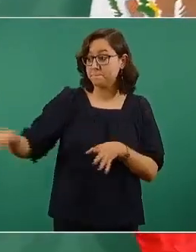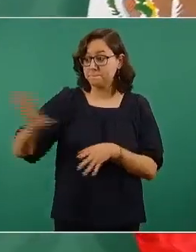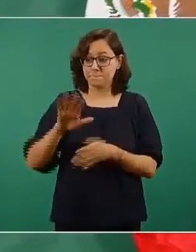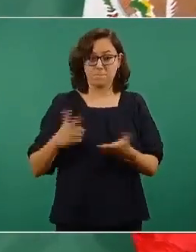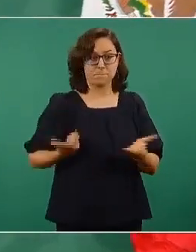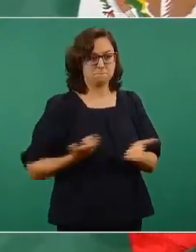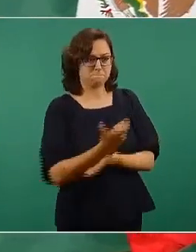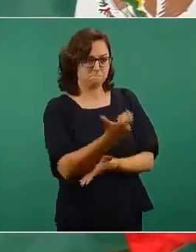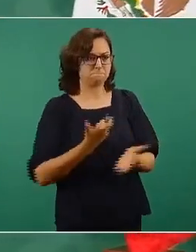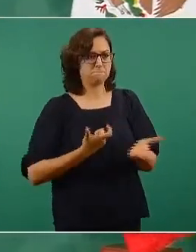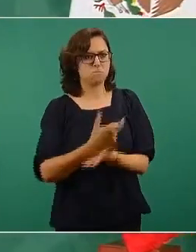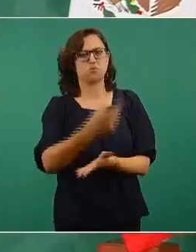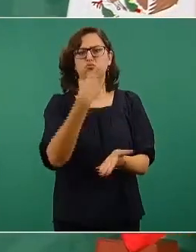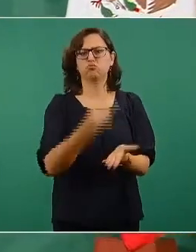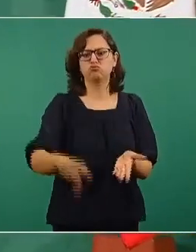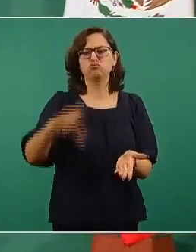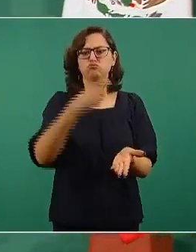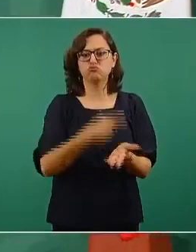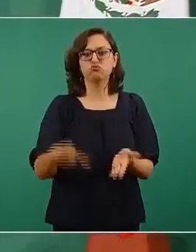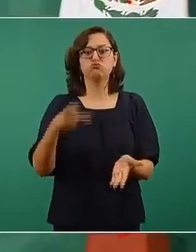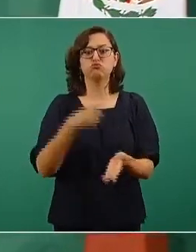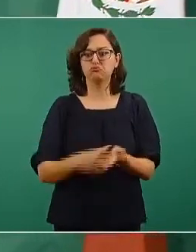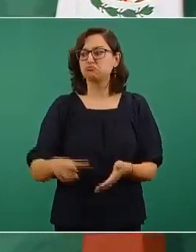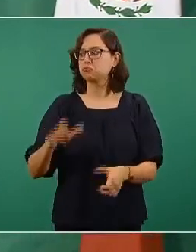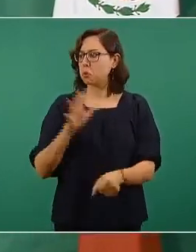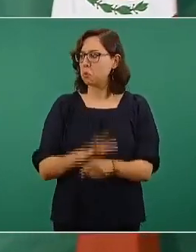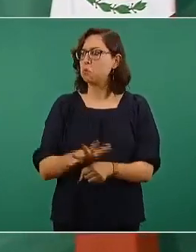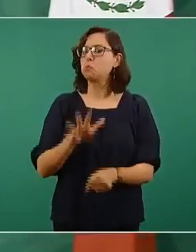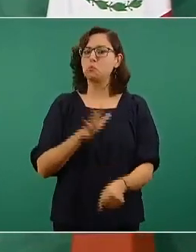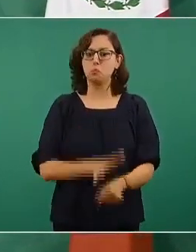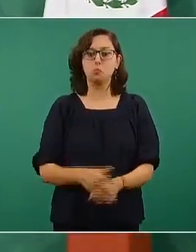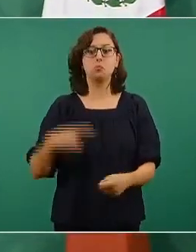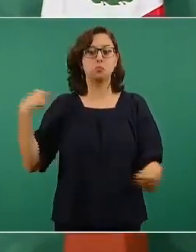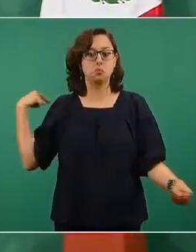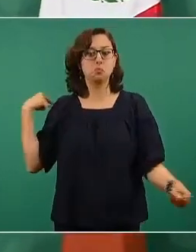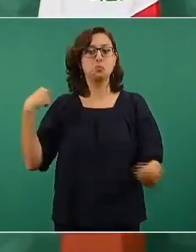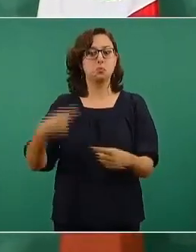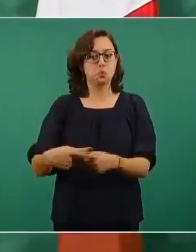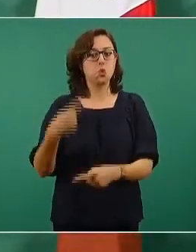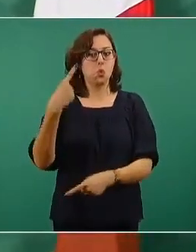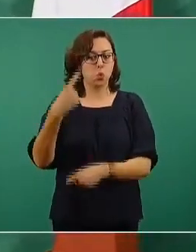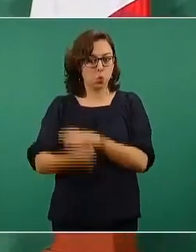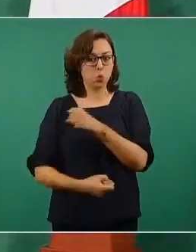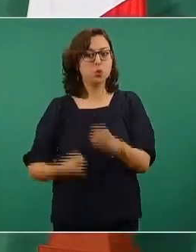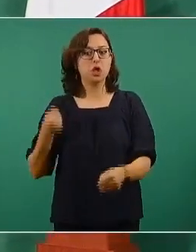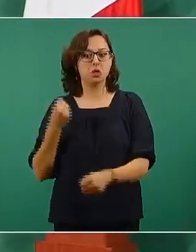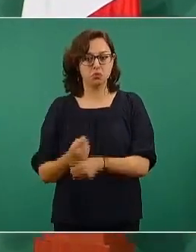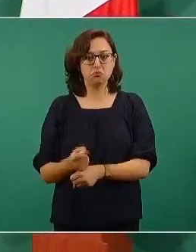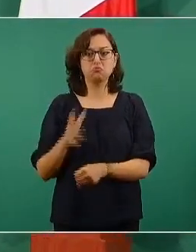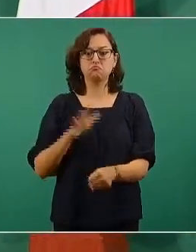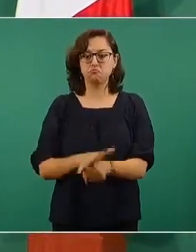se garantizó el año pasado, el año de la pandemia,